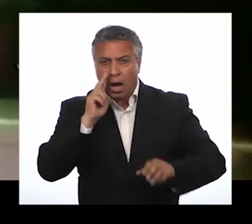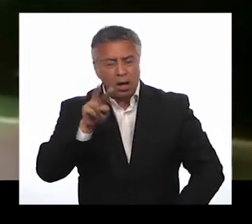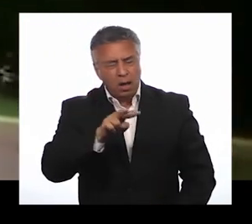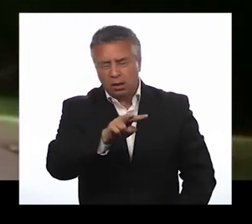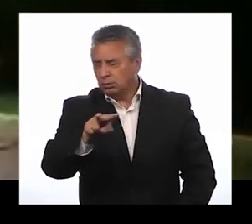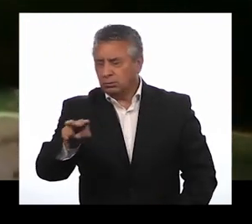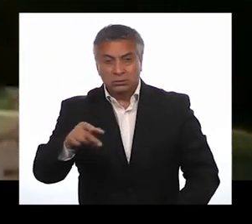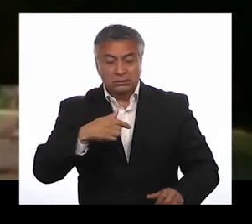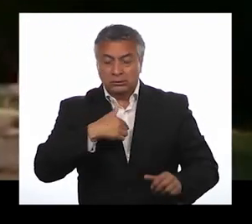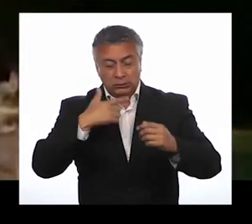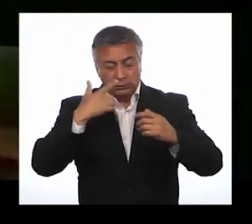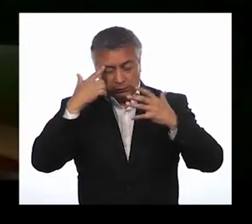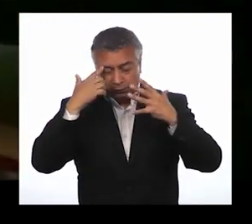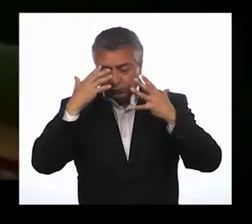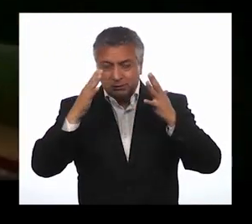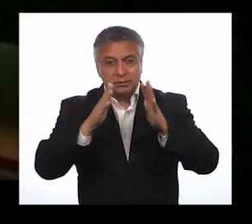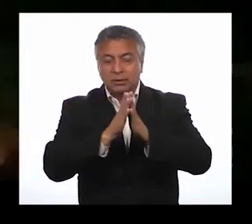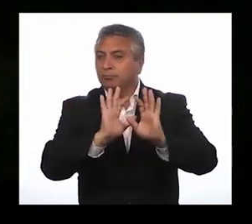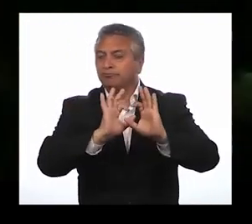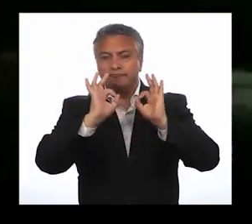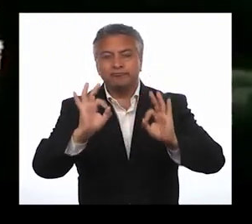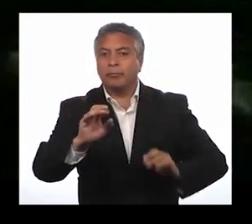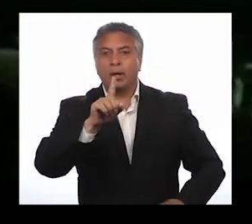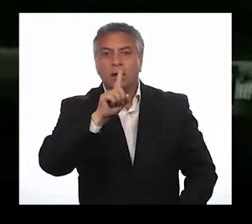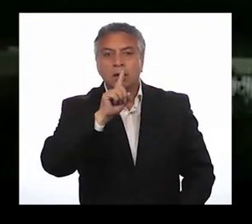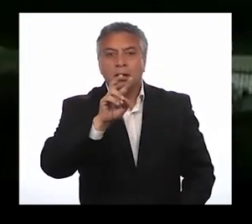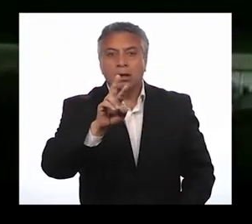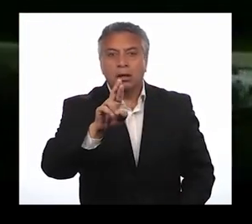un escenario muy, muy trágico, en mi opinión.